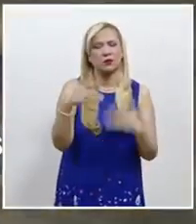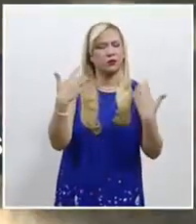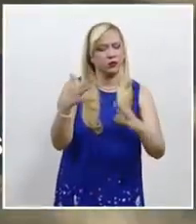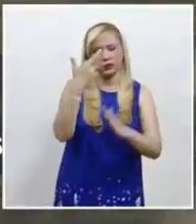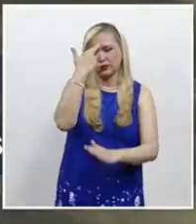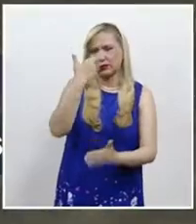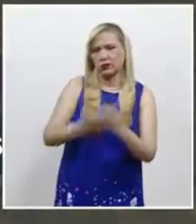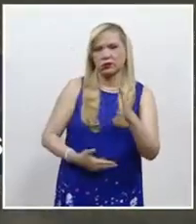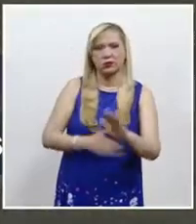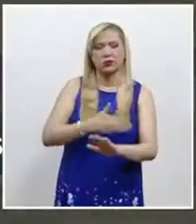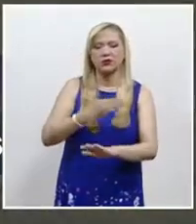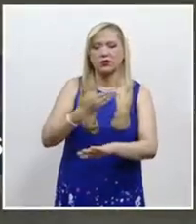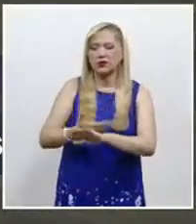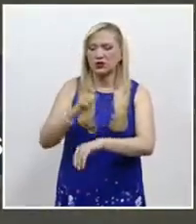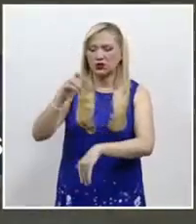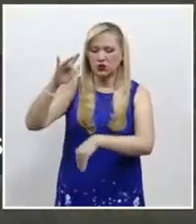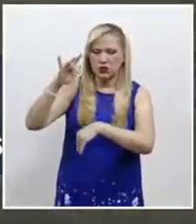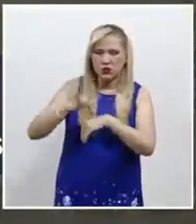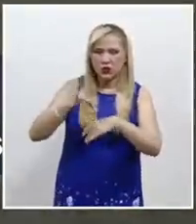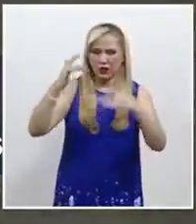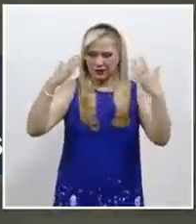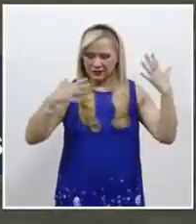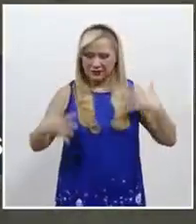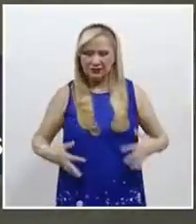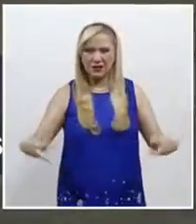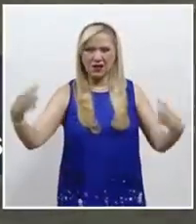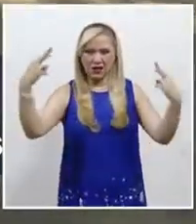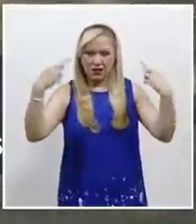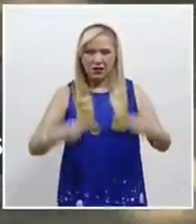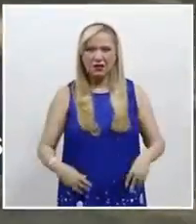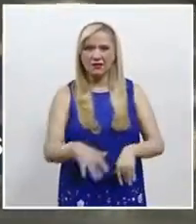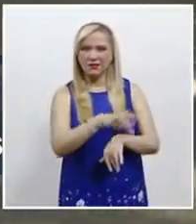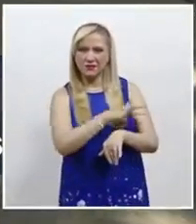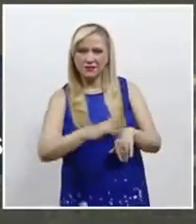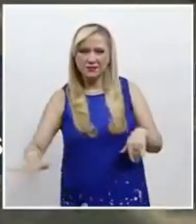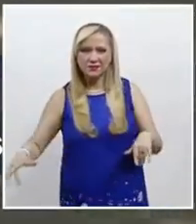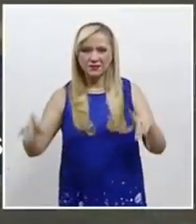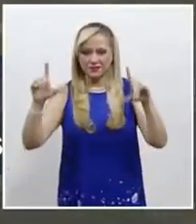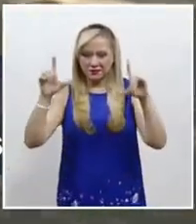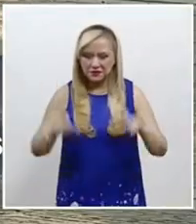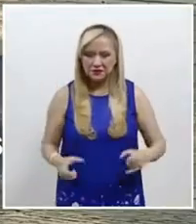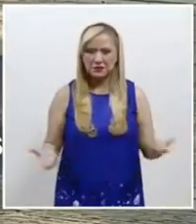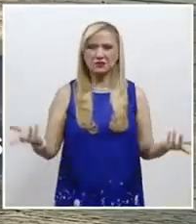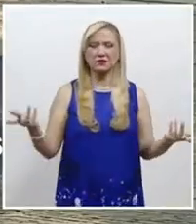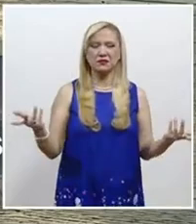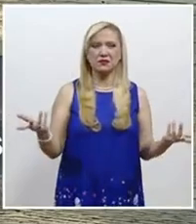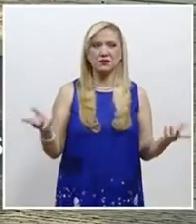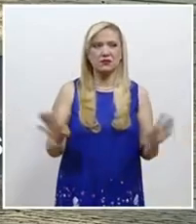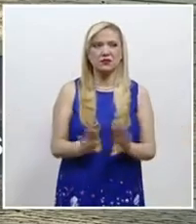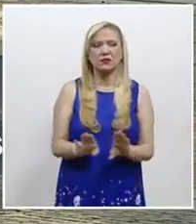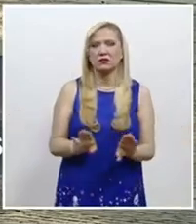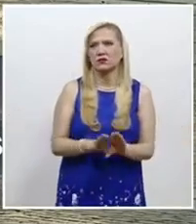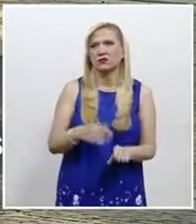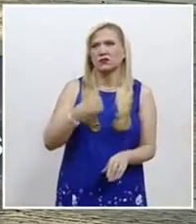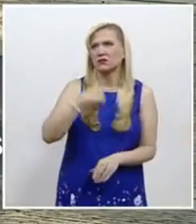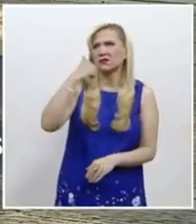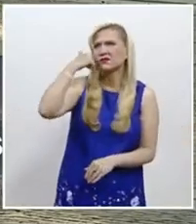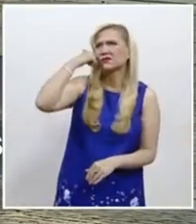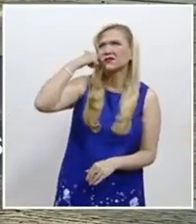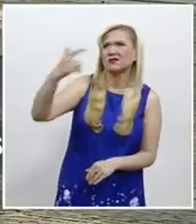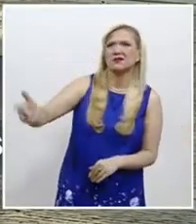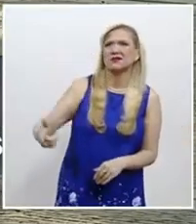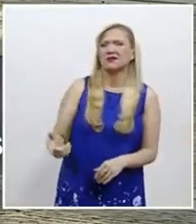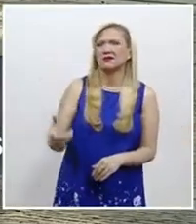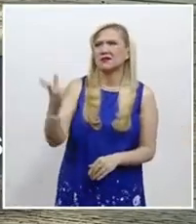violencia sexual, de forma que abarque todas aquellas conductas que, por su naturaleza sexual, afecten la libertad, autonomía y